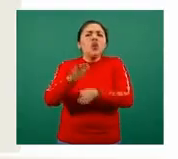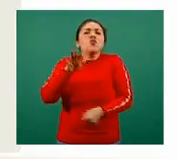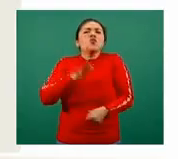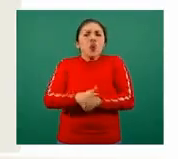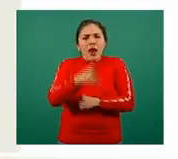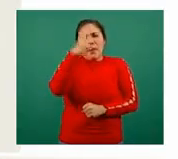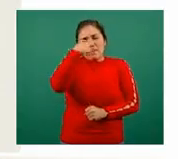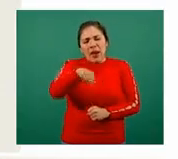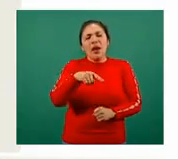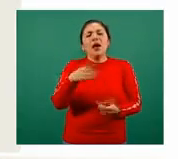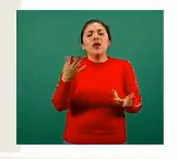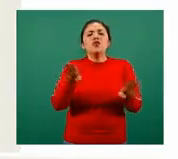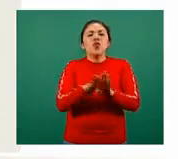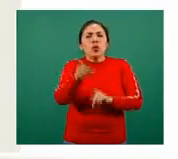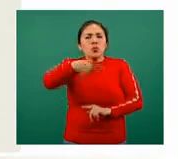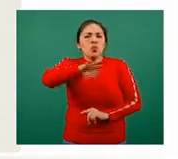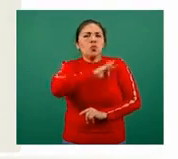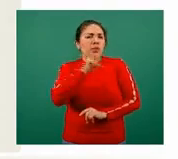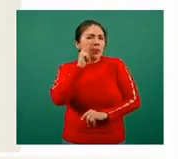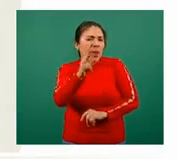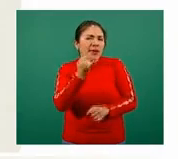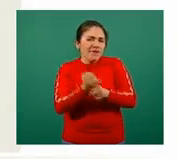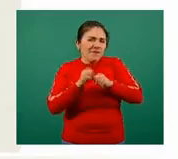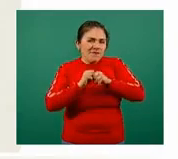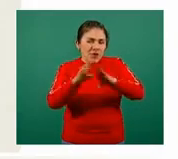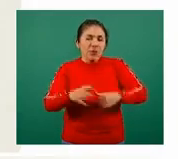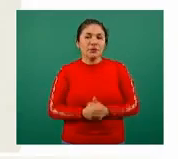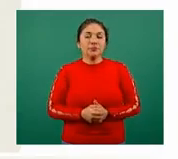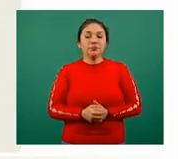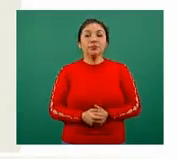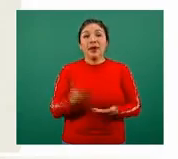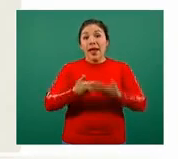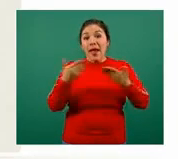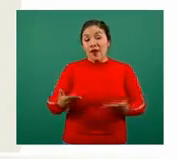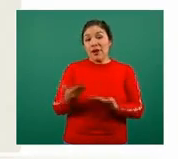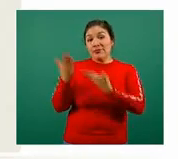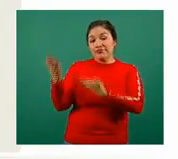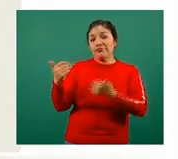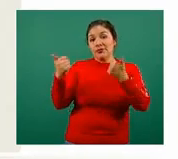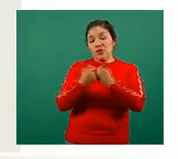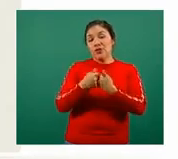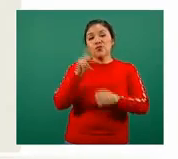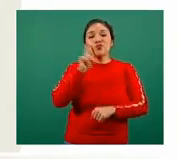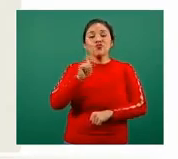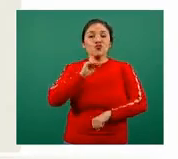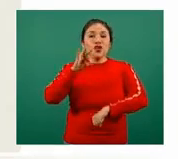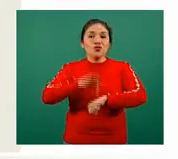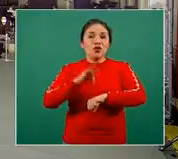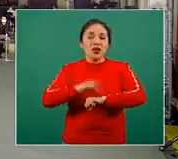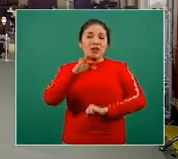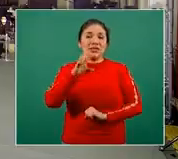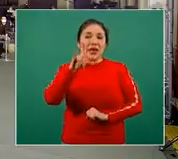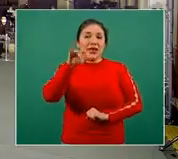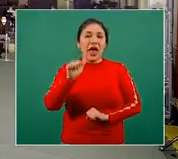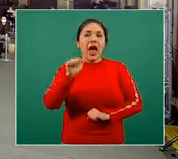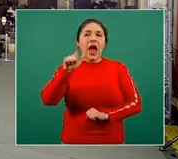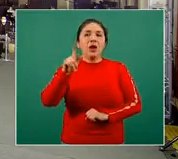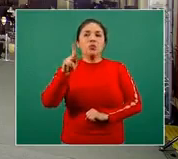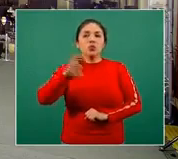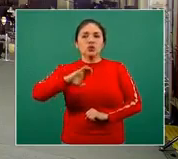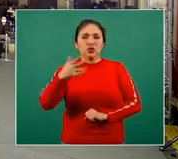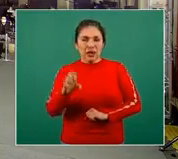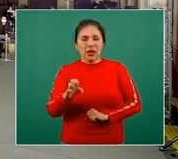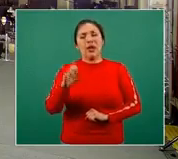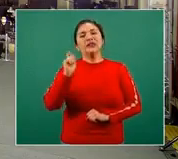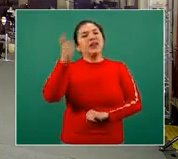las fuentes de prensa. Vamos a darle la palabra por un enlace de video a la doctora Celia Alpuche Aranda, directora del Centro